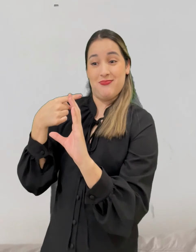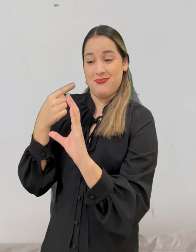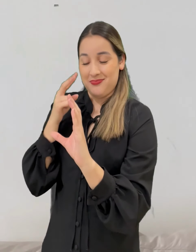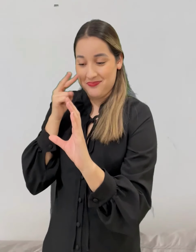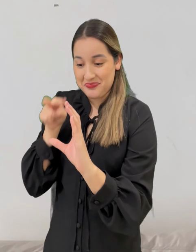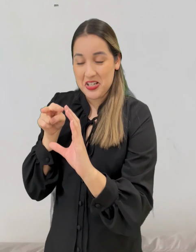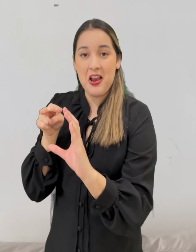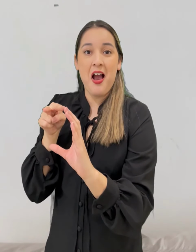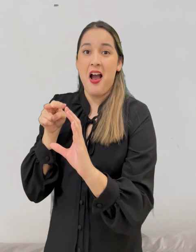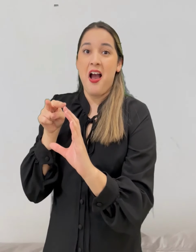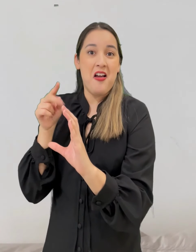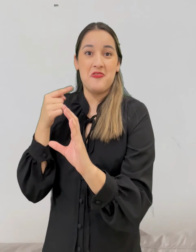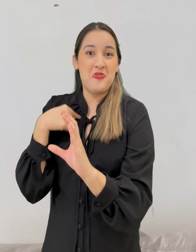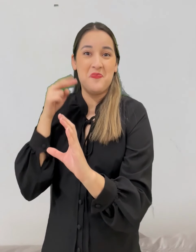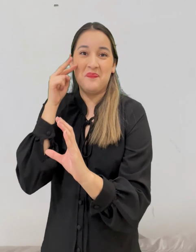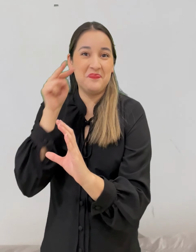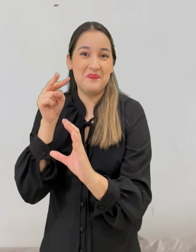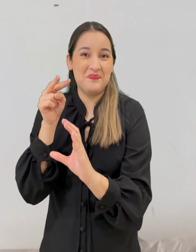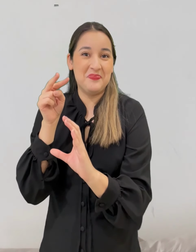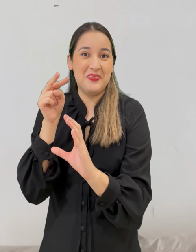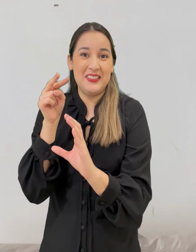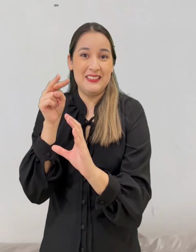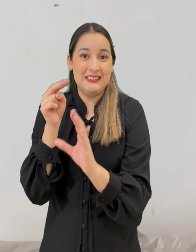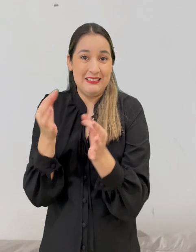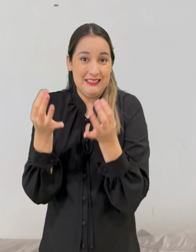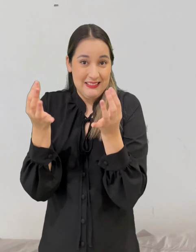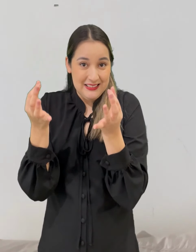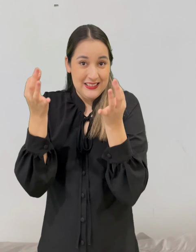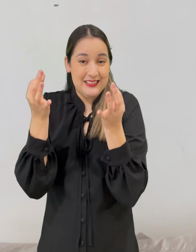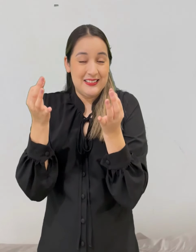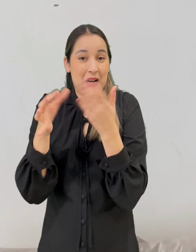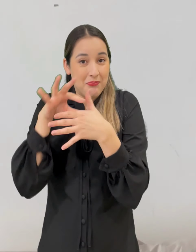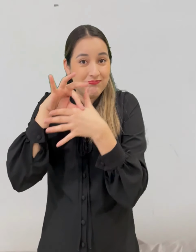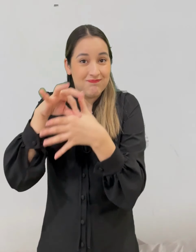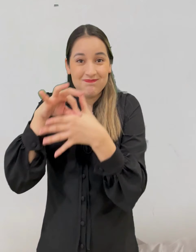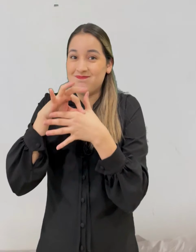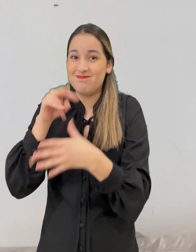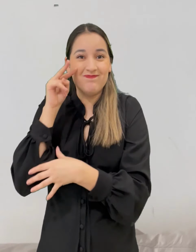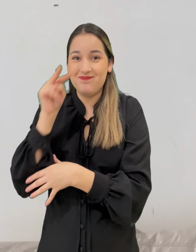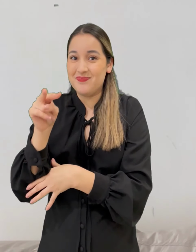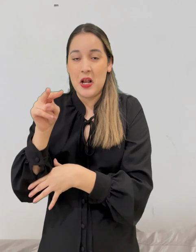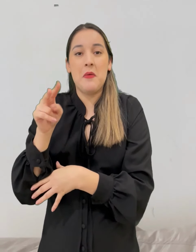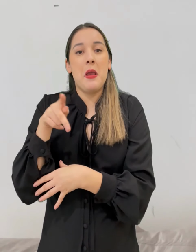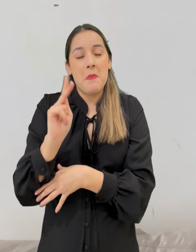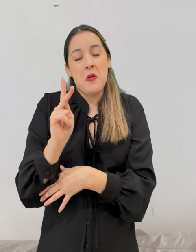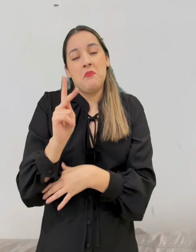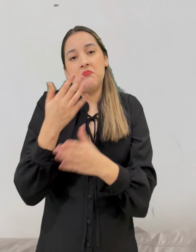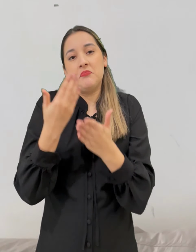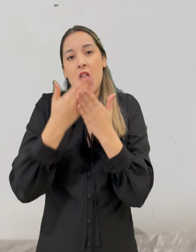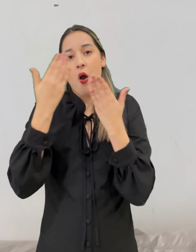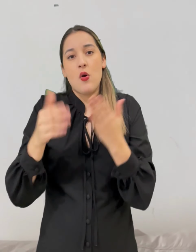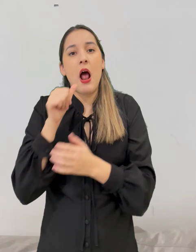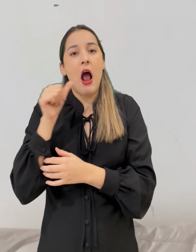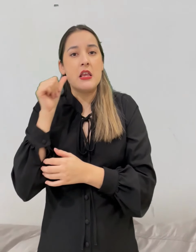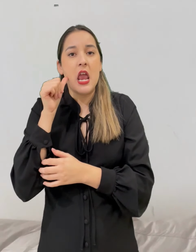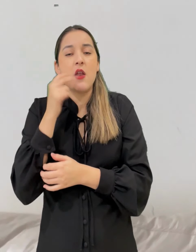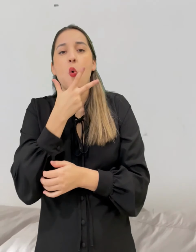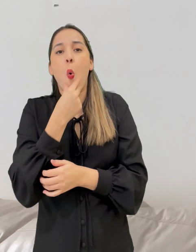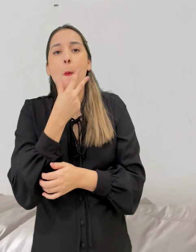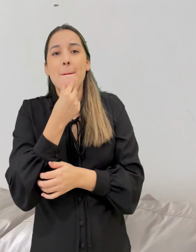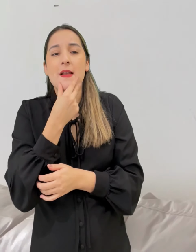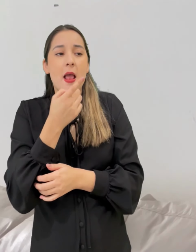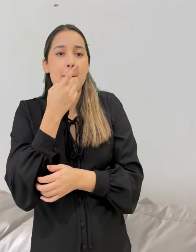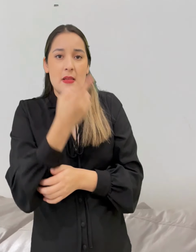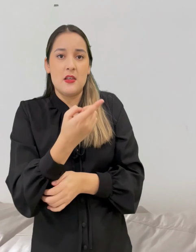de qué color es en persona no lo miré entonces bueno llega ahorita el ratito ayer me mandó un mensaje señor que ya estaba